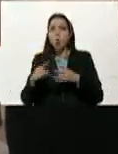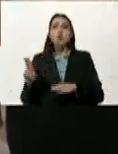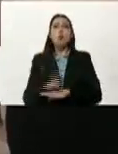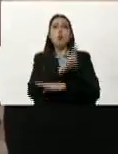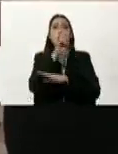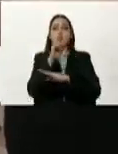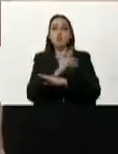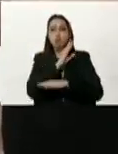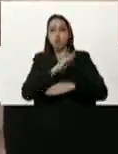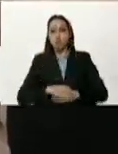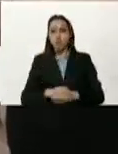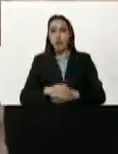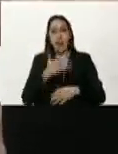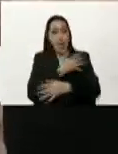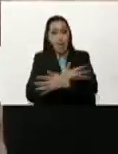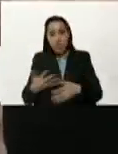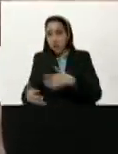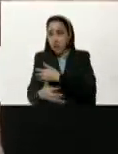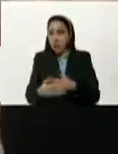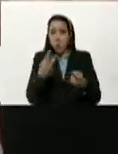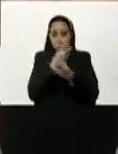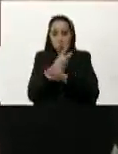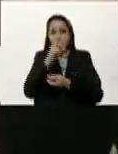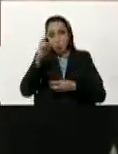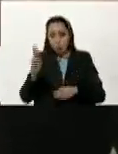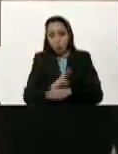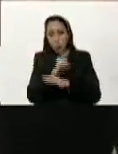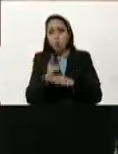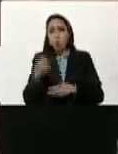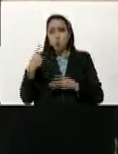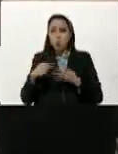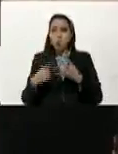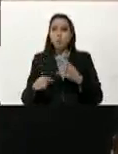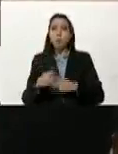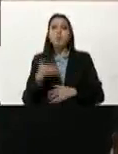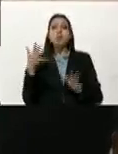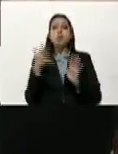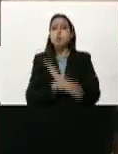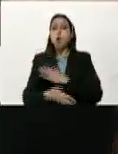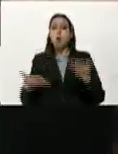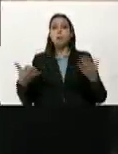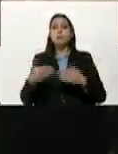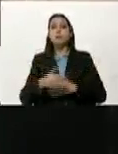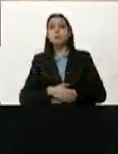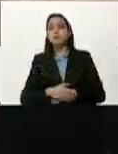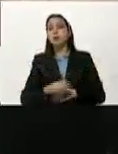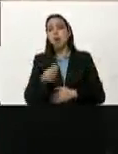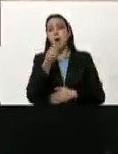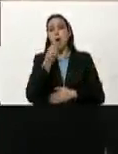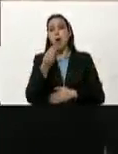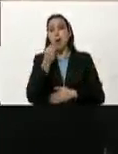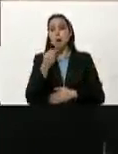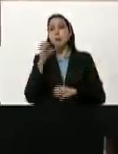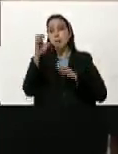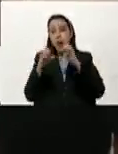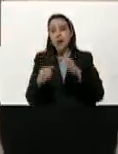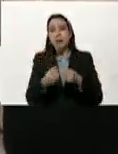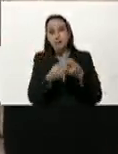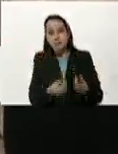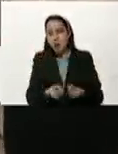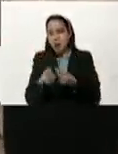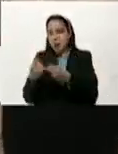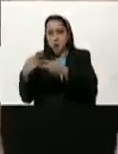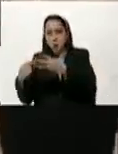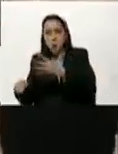toda la sangre y los huesos serán utilizados o gran parte de ellos para ser alimentos animales para la